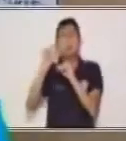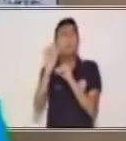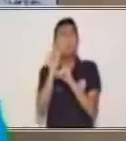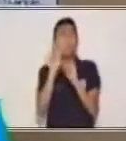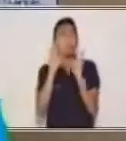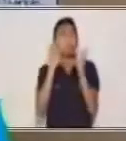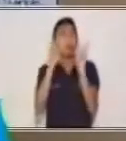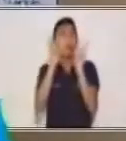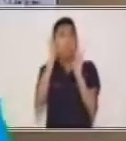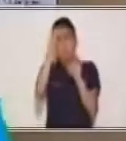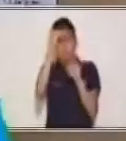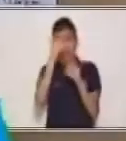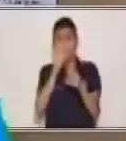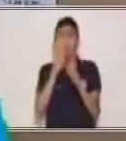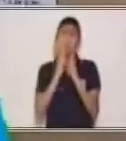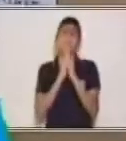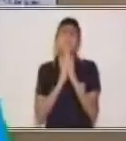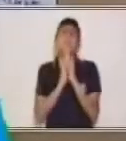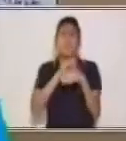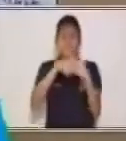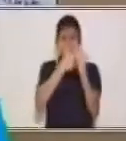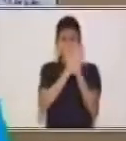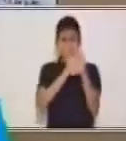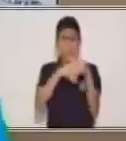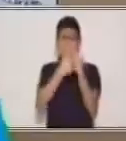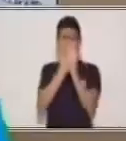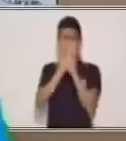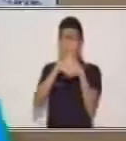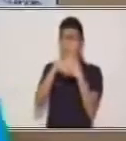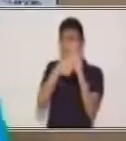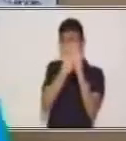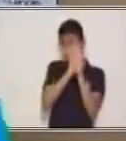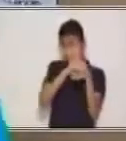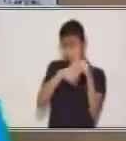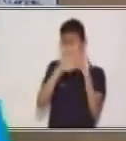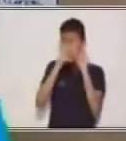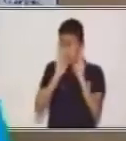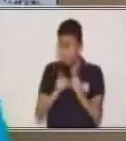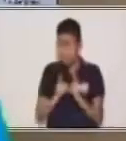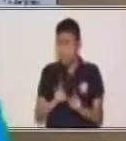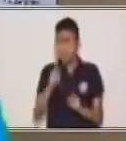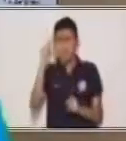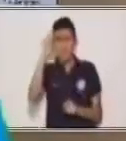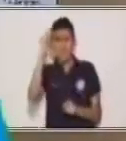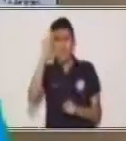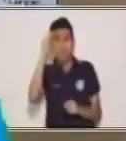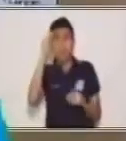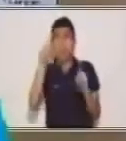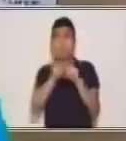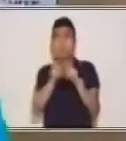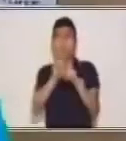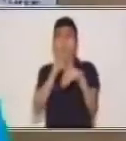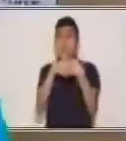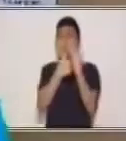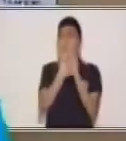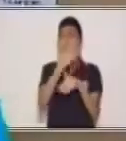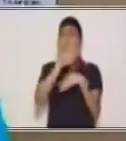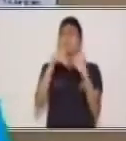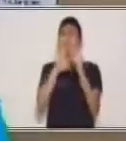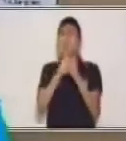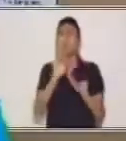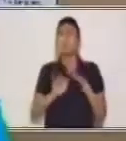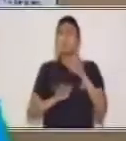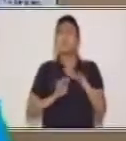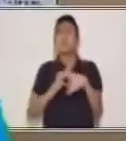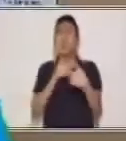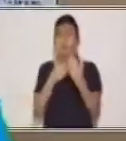de hoy. Te recuerdo, lavarte las manos con abundante agua y jabón. Recuerda sacar bastante espuma y seguir todos los pasos para